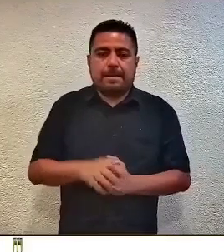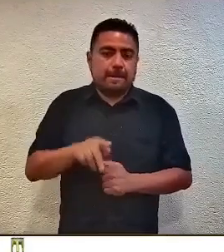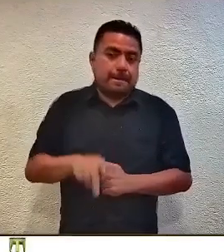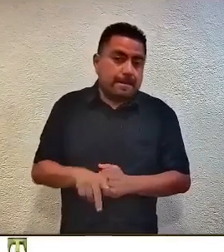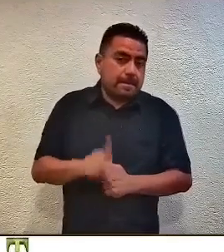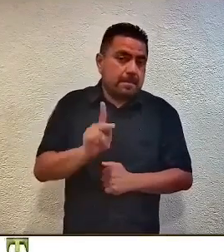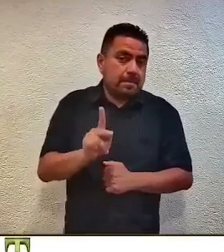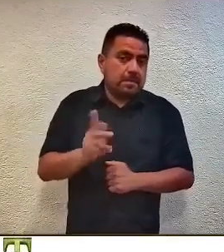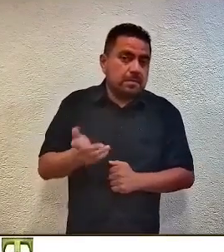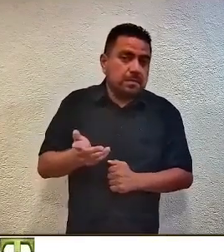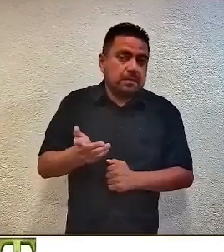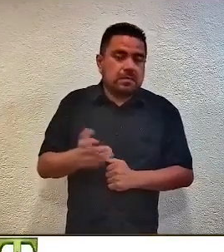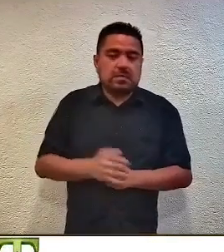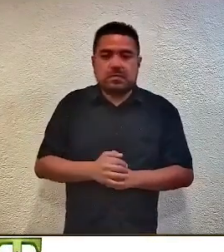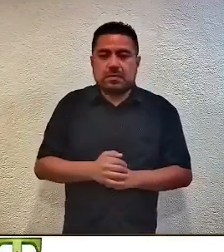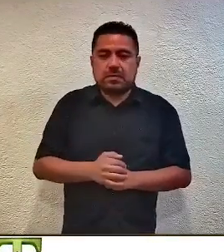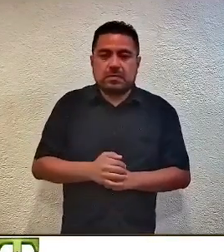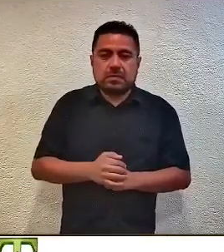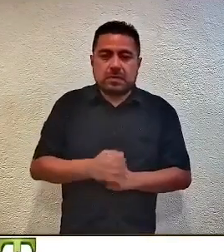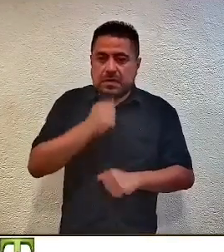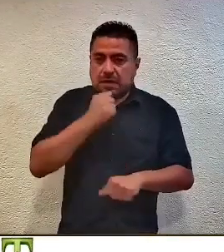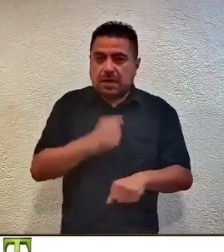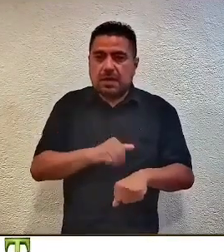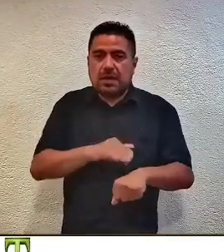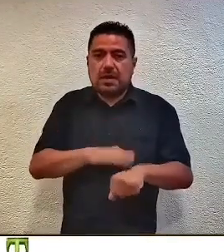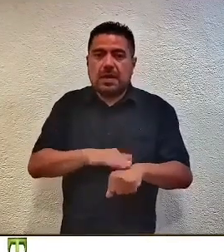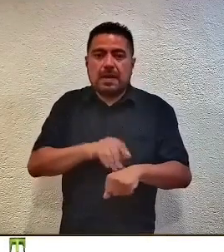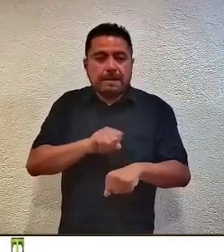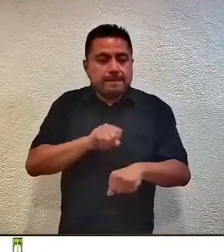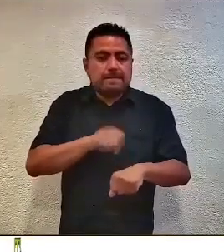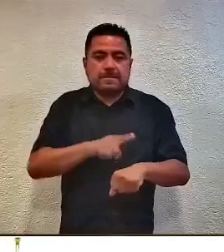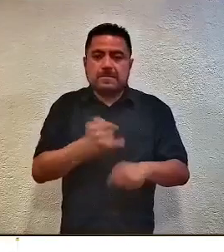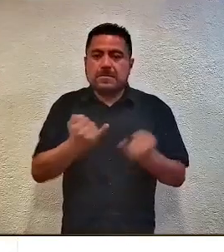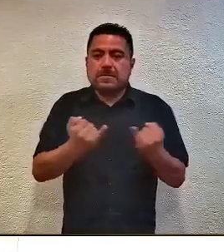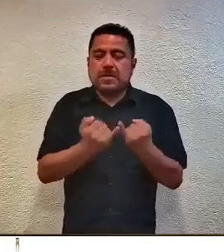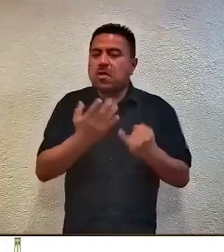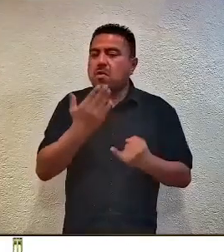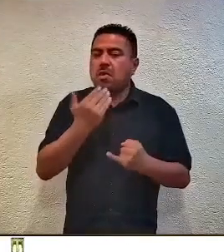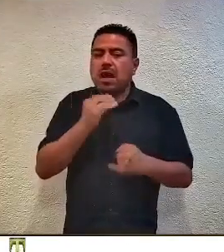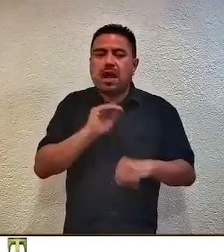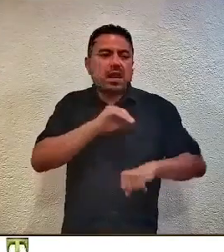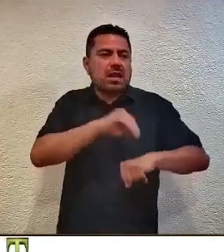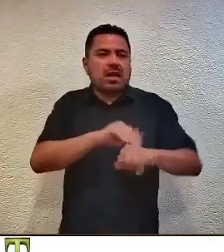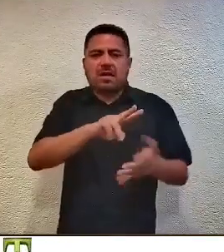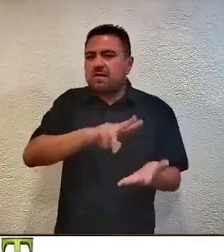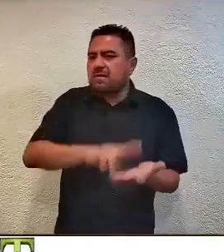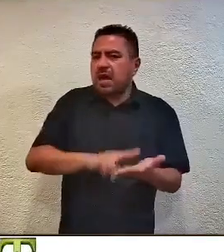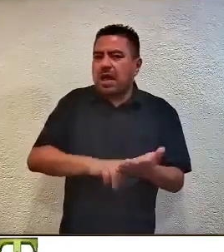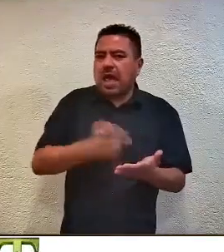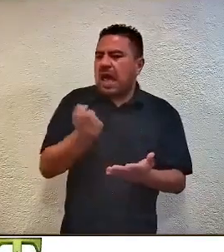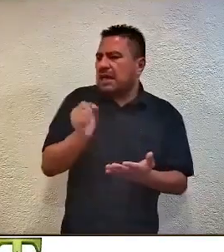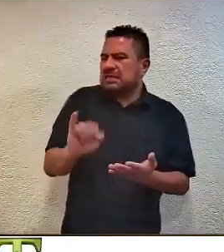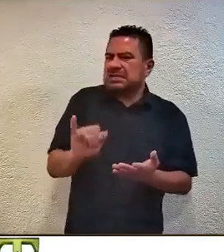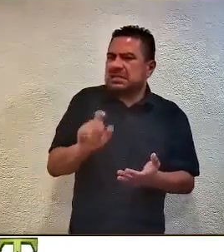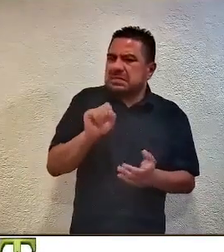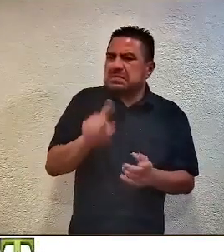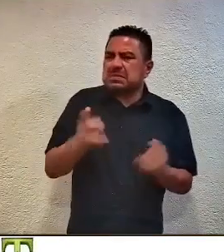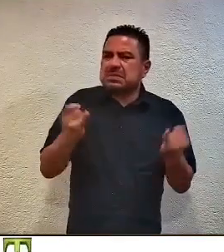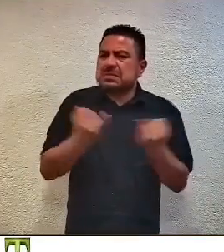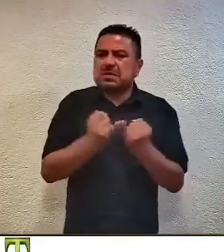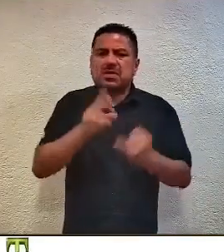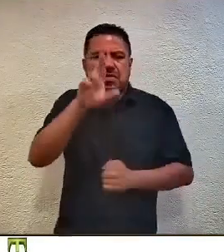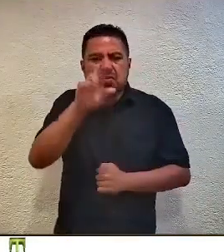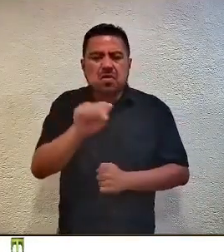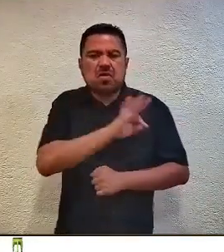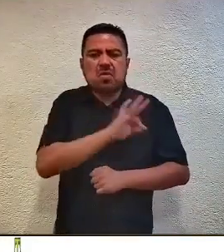embargo, de auto se advierte que en la misma no fue practicada válidamente. Tan es así que no se